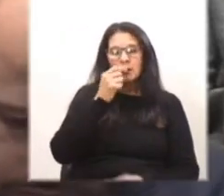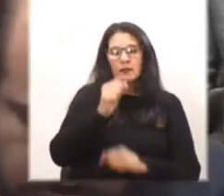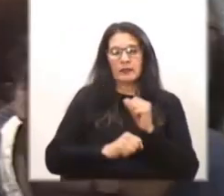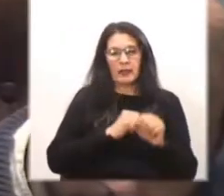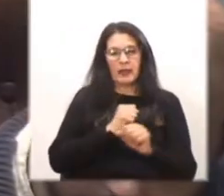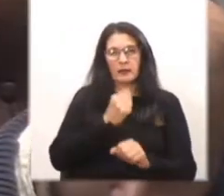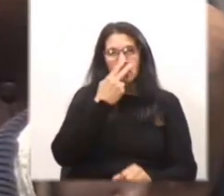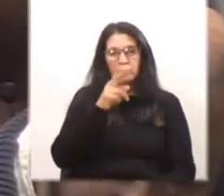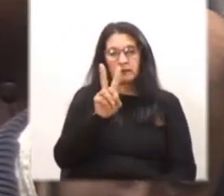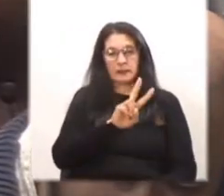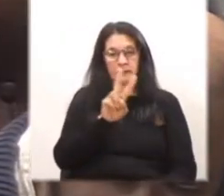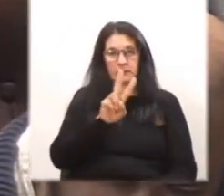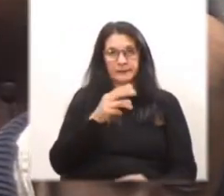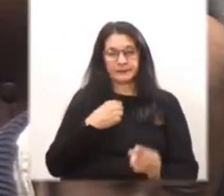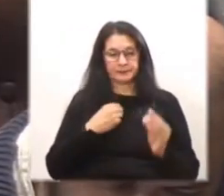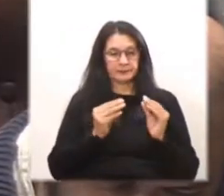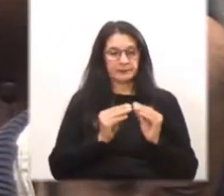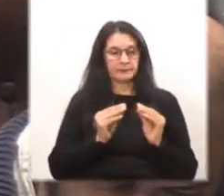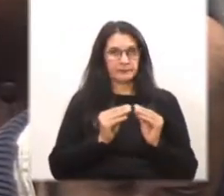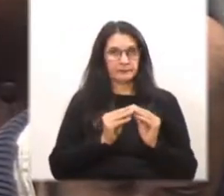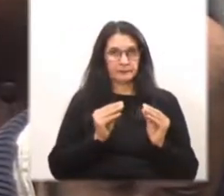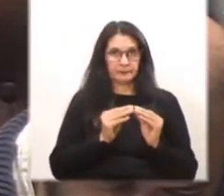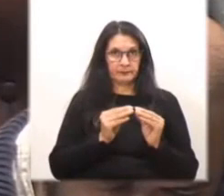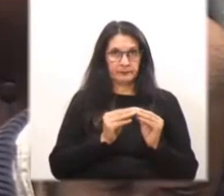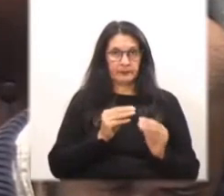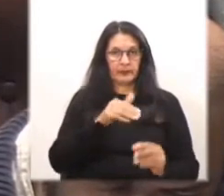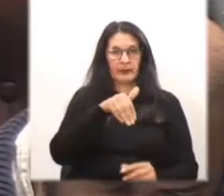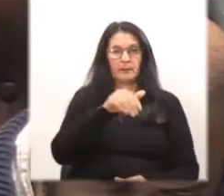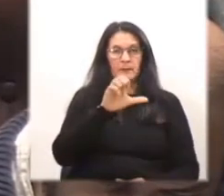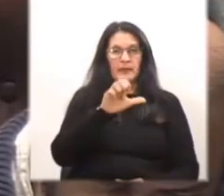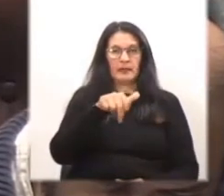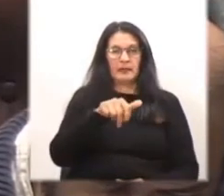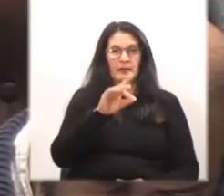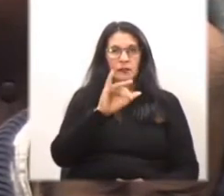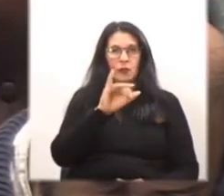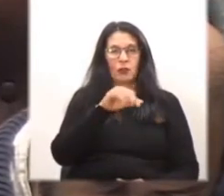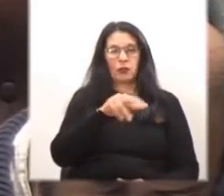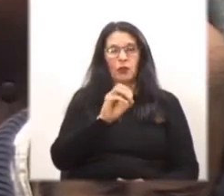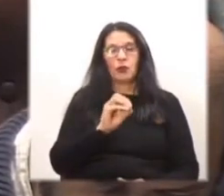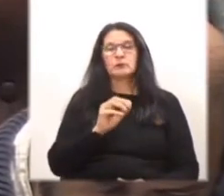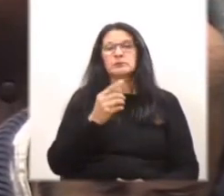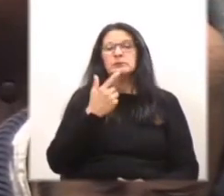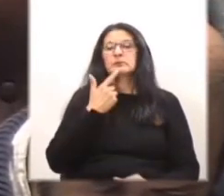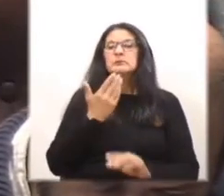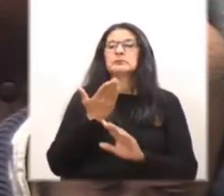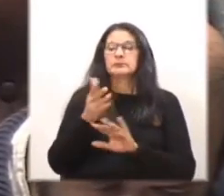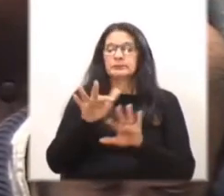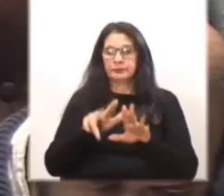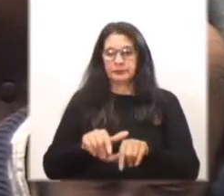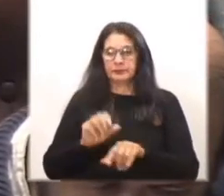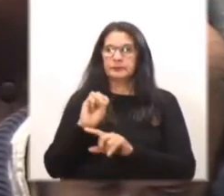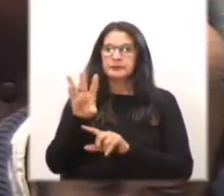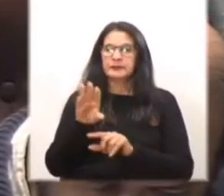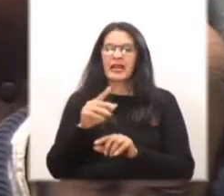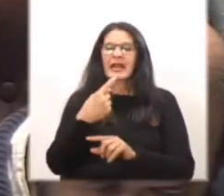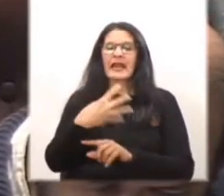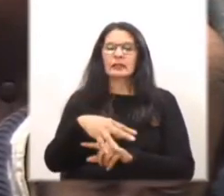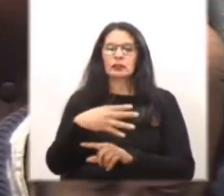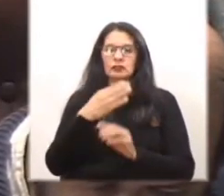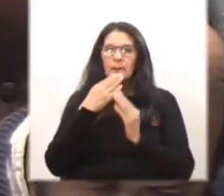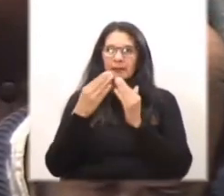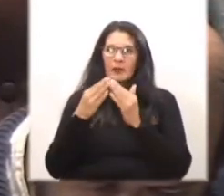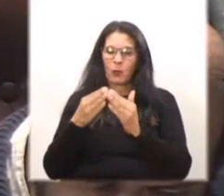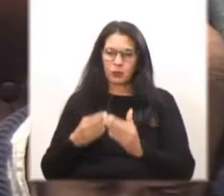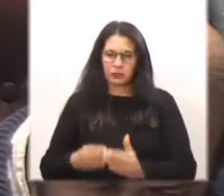2022, nuestro compañero, el entonces diputado Constante Mendiondo, realizó un pedido de informe con 14 preguntas, de